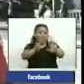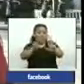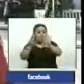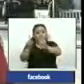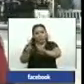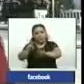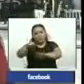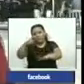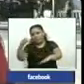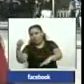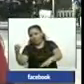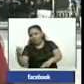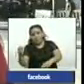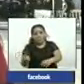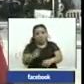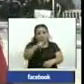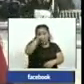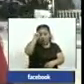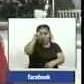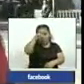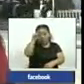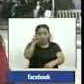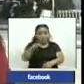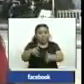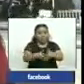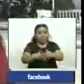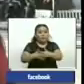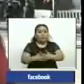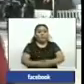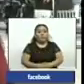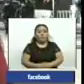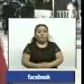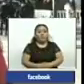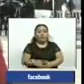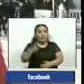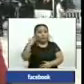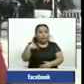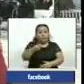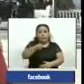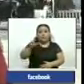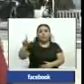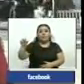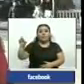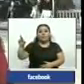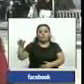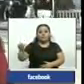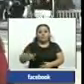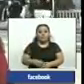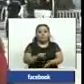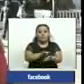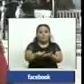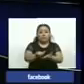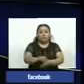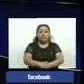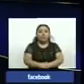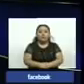y 589 mil nuevos empleos en Estados Unidos. Laura Sepúlveda, Voz de América, Nueva York.